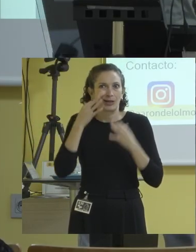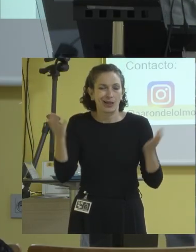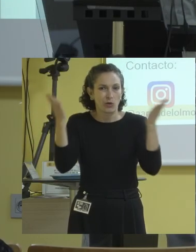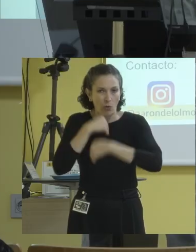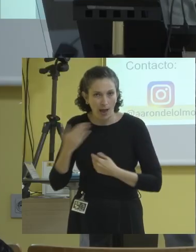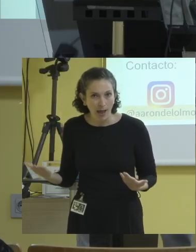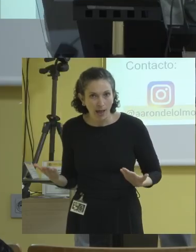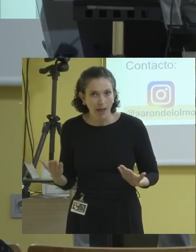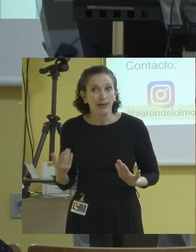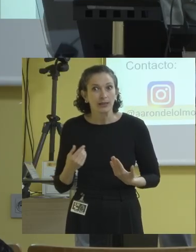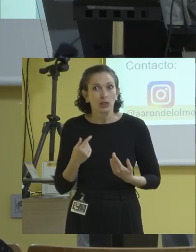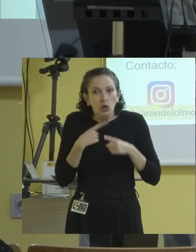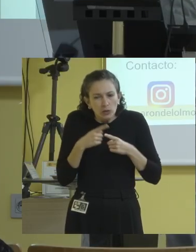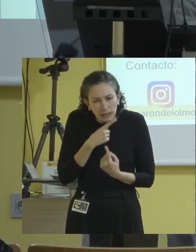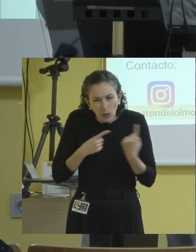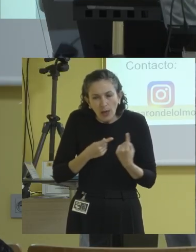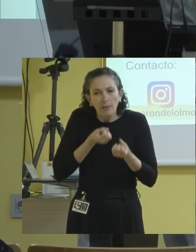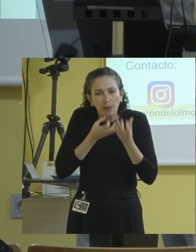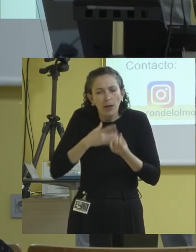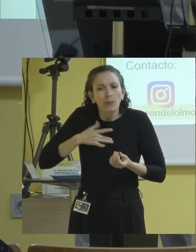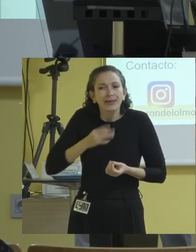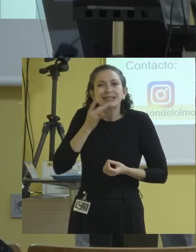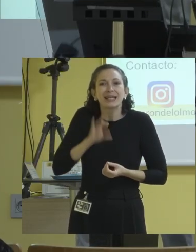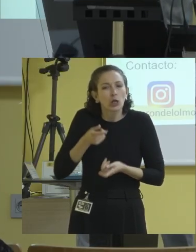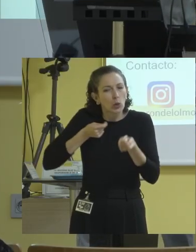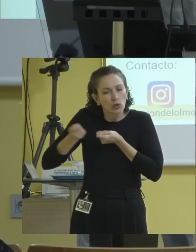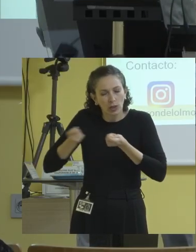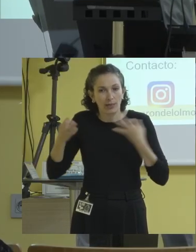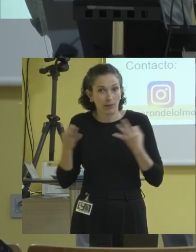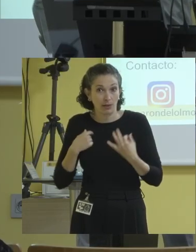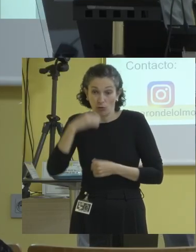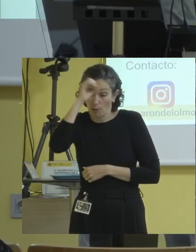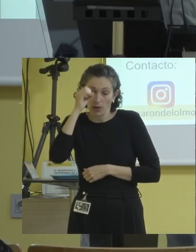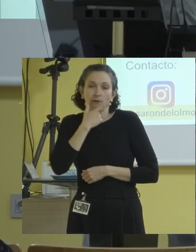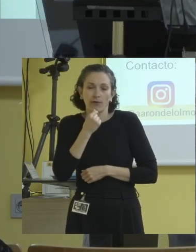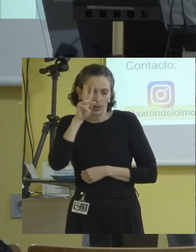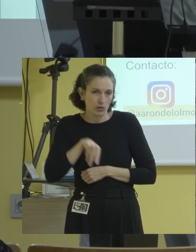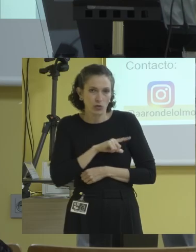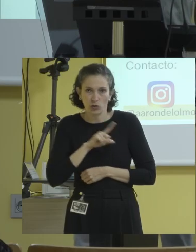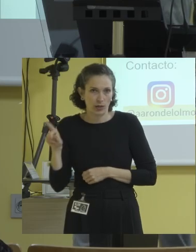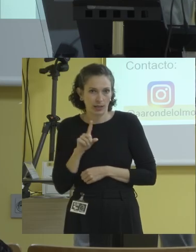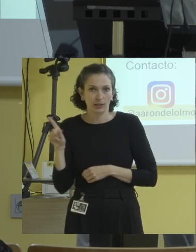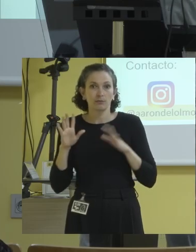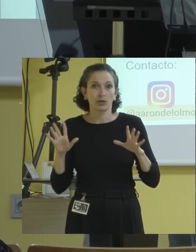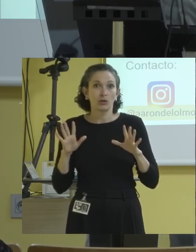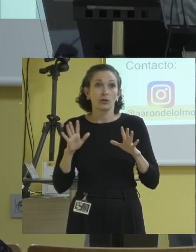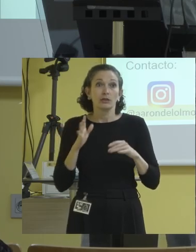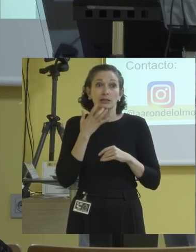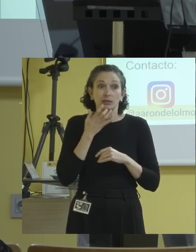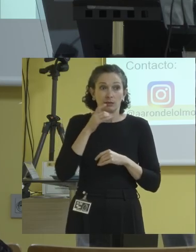importante de quién puede o no hablar de ciertas cosas. Esa es mi opinión. No es fácil y debería haber colegio de psicólogos que si depende de ellos, pues vamos